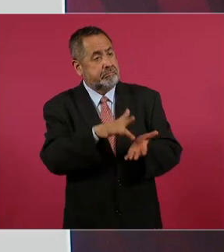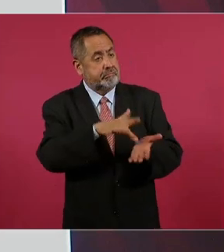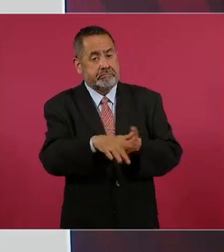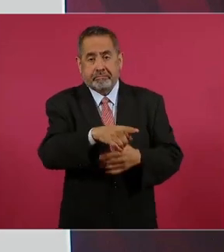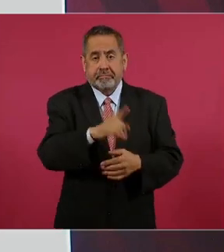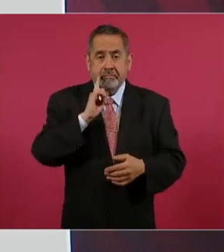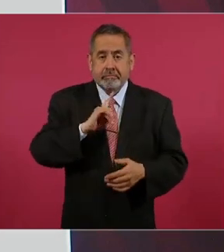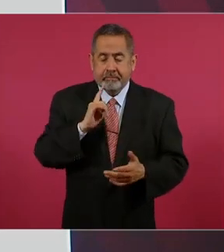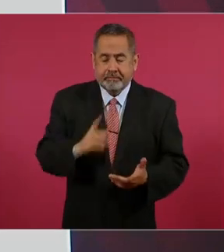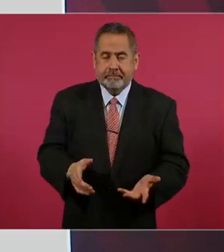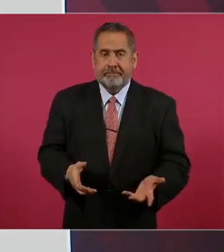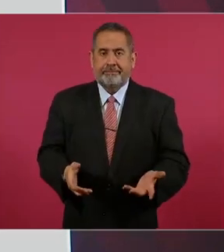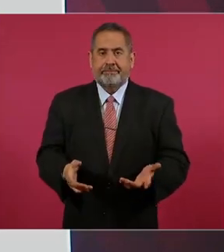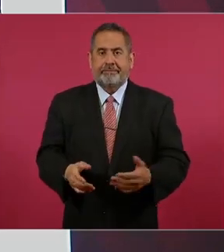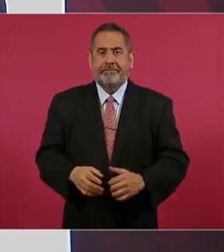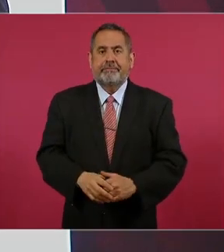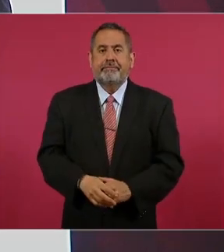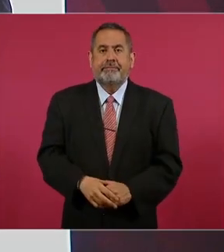Lo que pasa es que